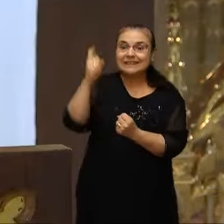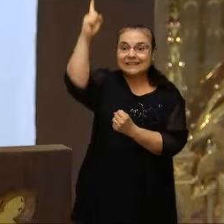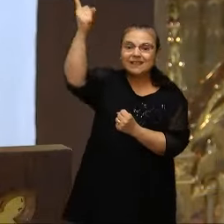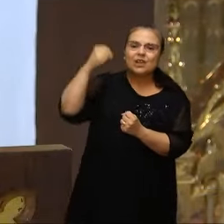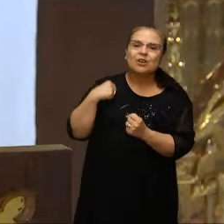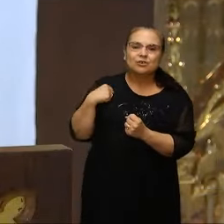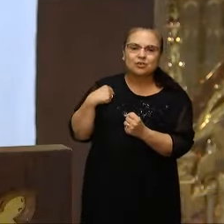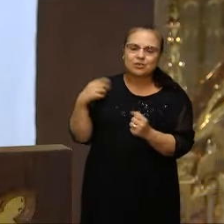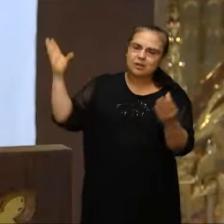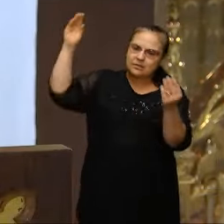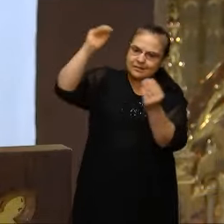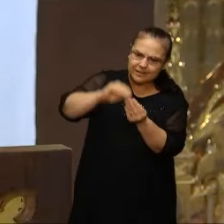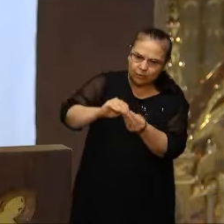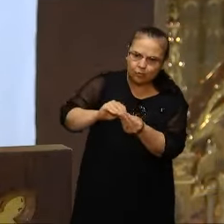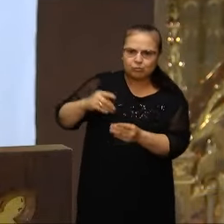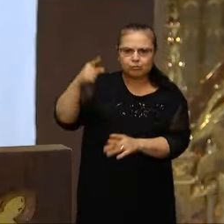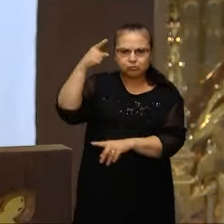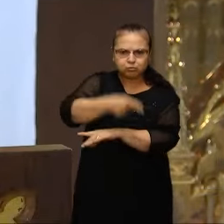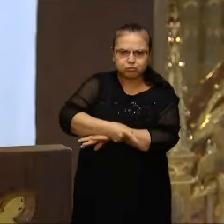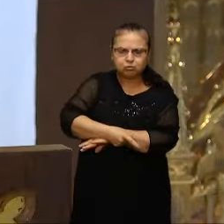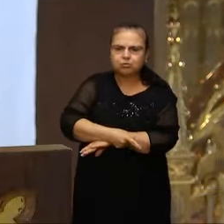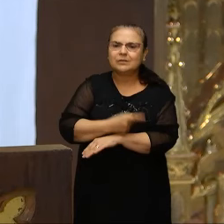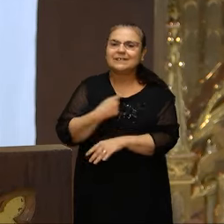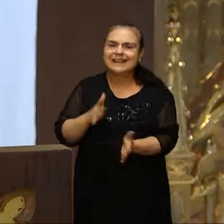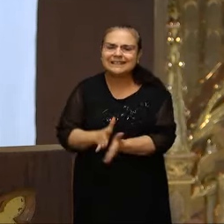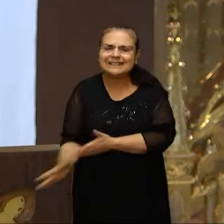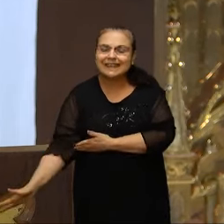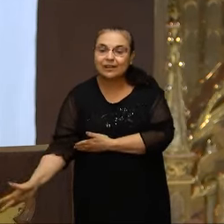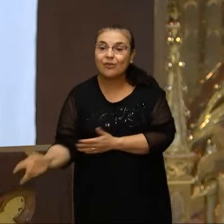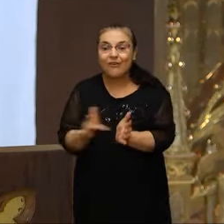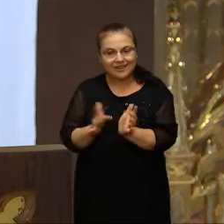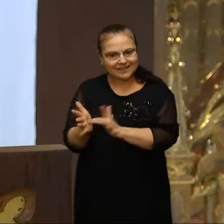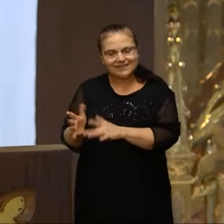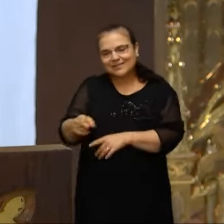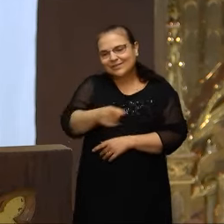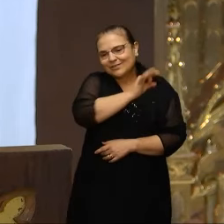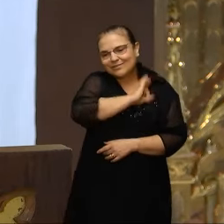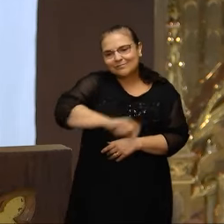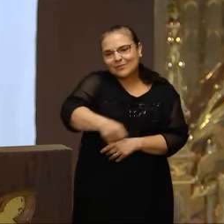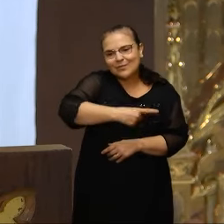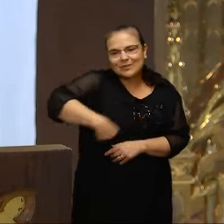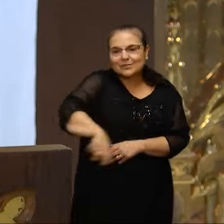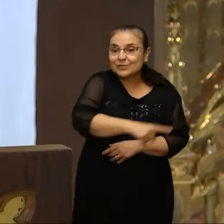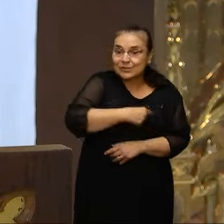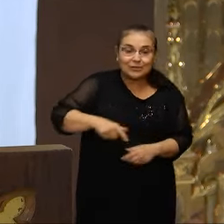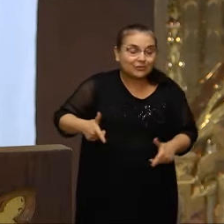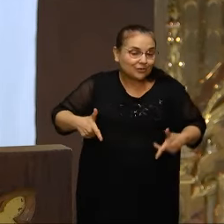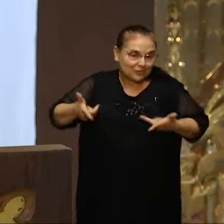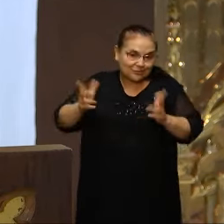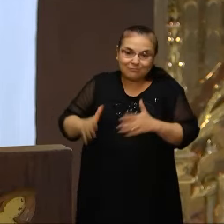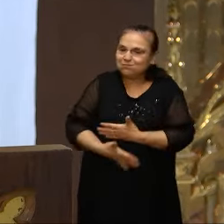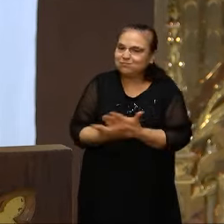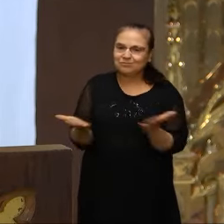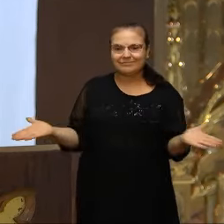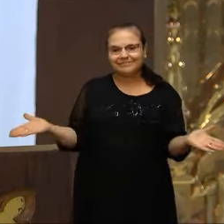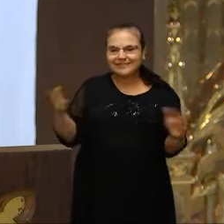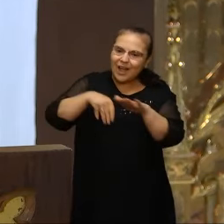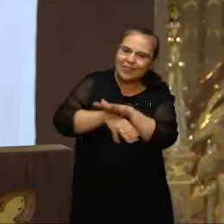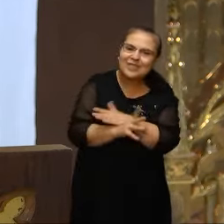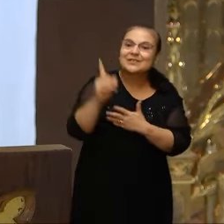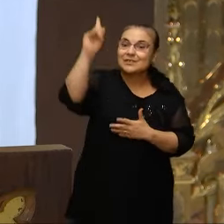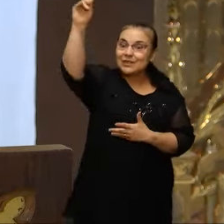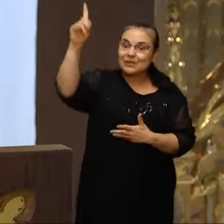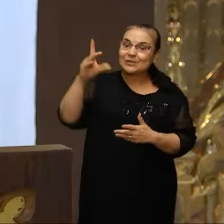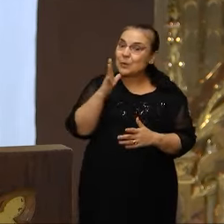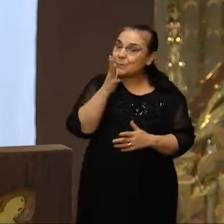designio eterno, realizado en Cristo, Señor nuestro, por quien tenemos libre y confiado acceso a Dios por la